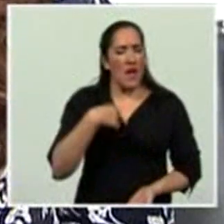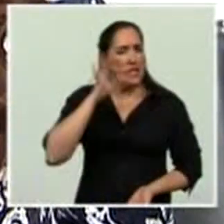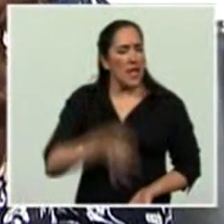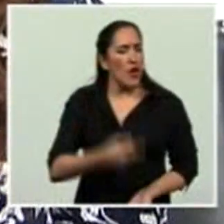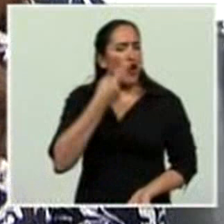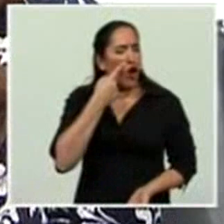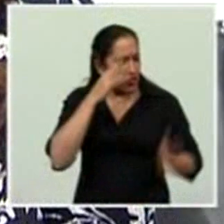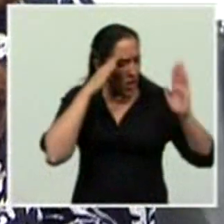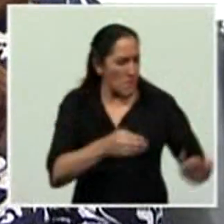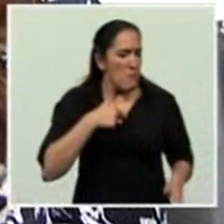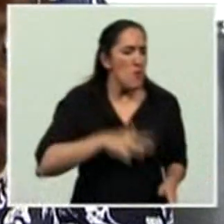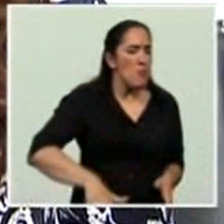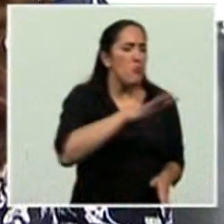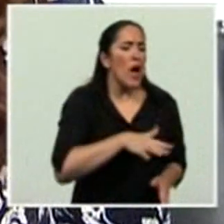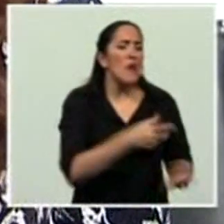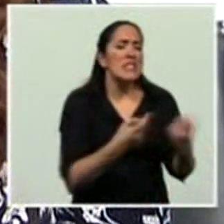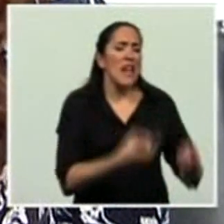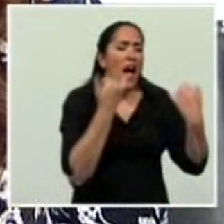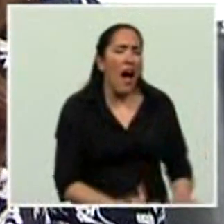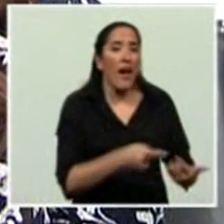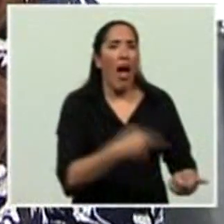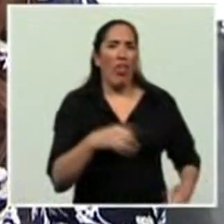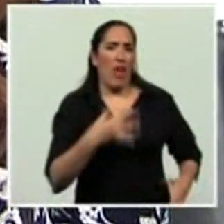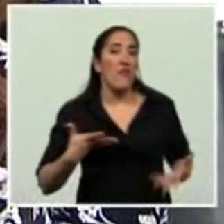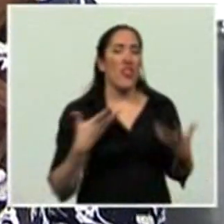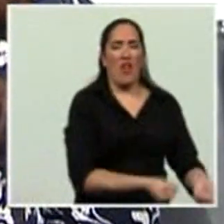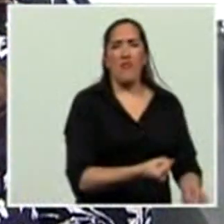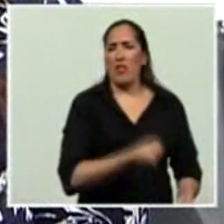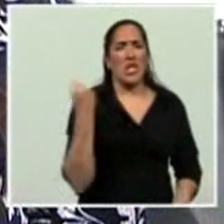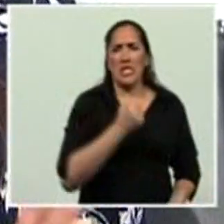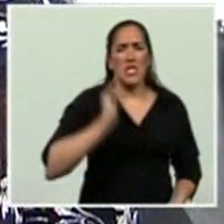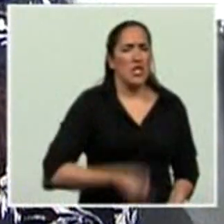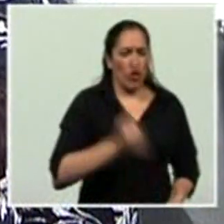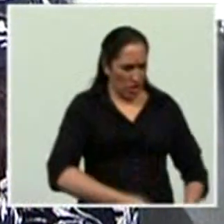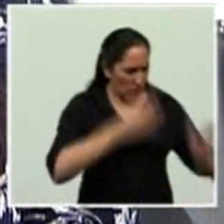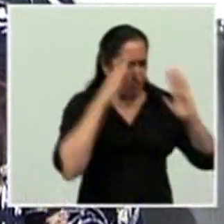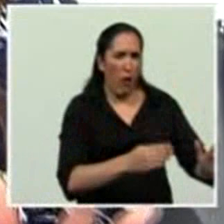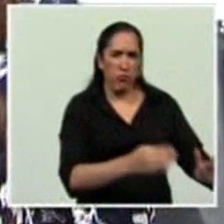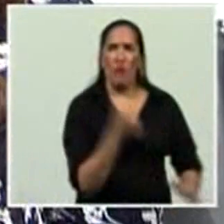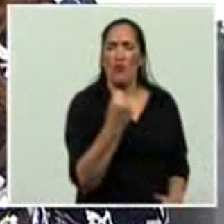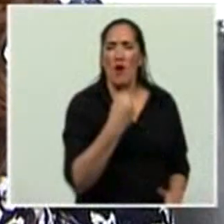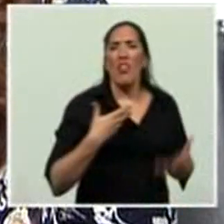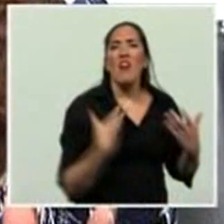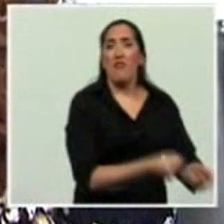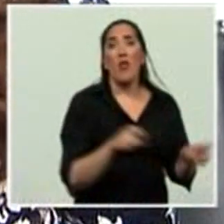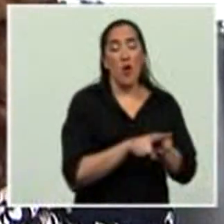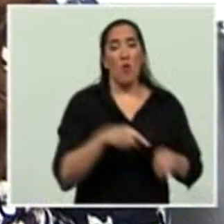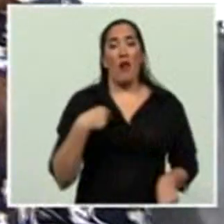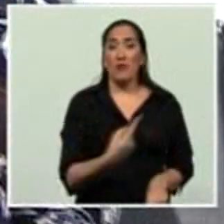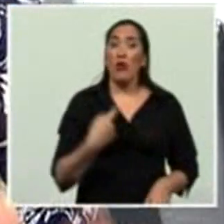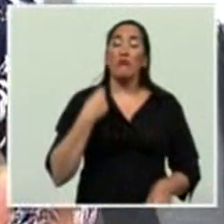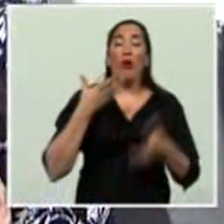de su pueblo de su país para defenderlo en forma incondicional como nosotros lo hemos hecho desde el año